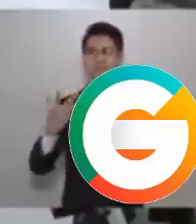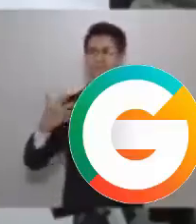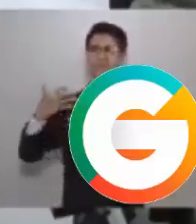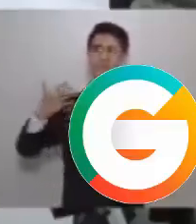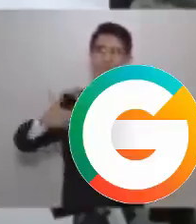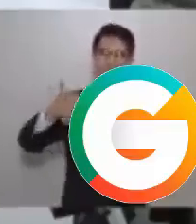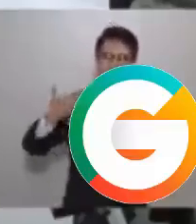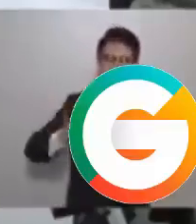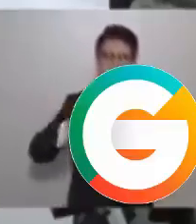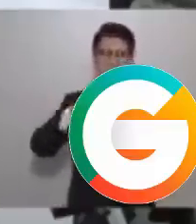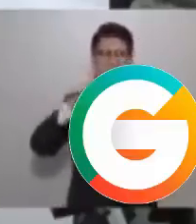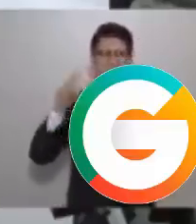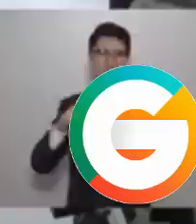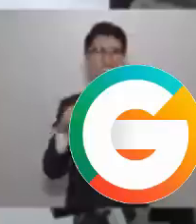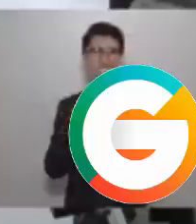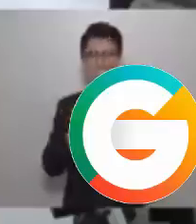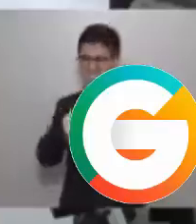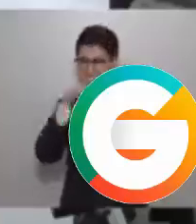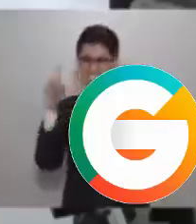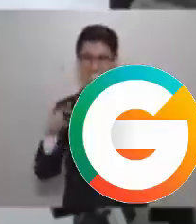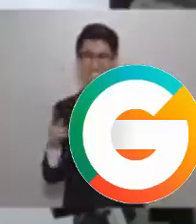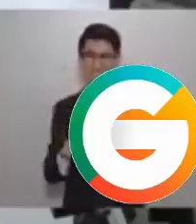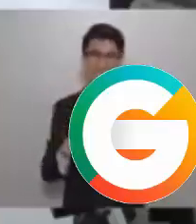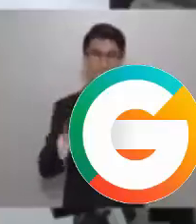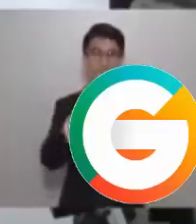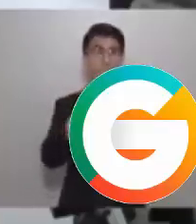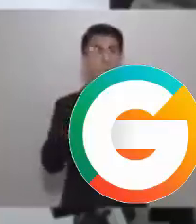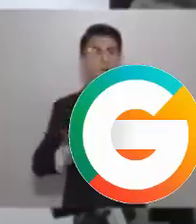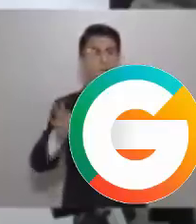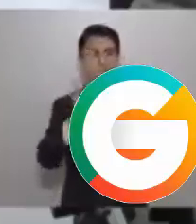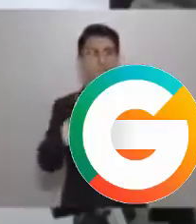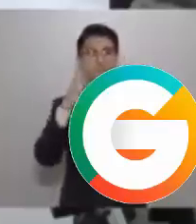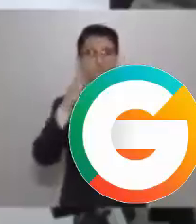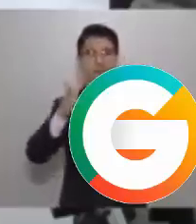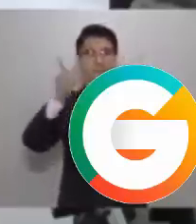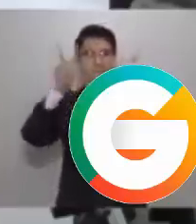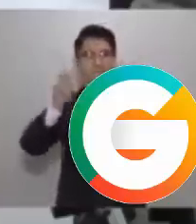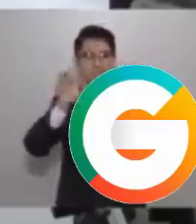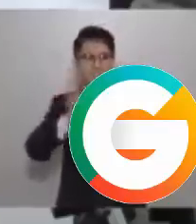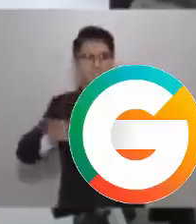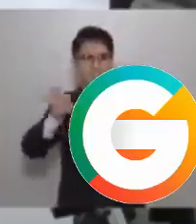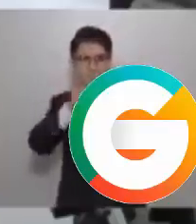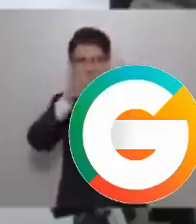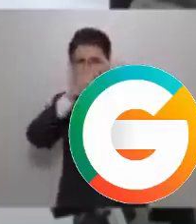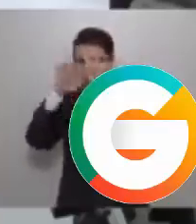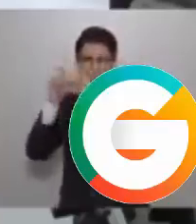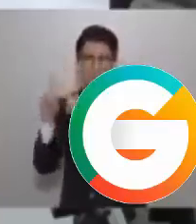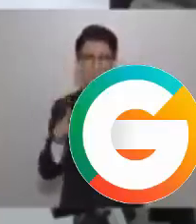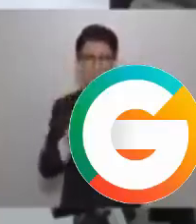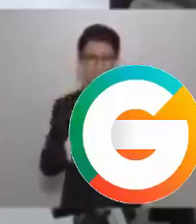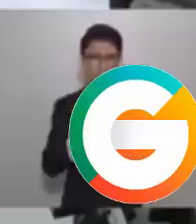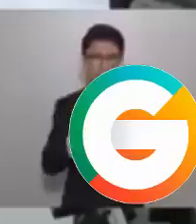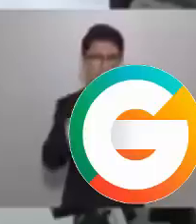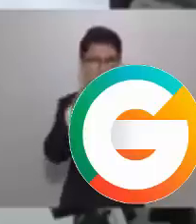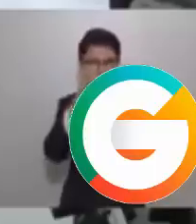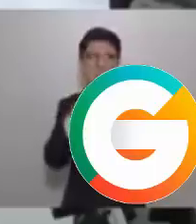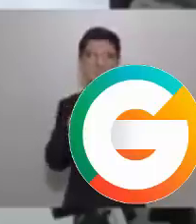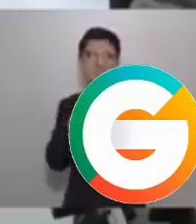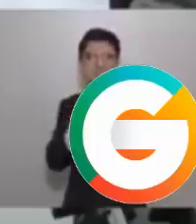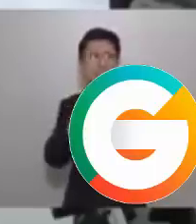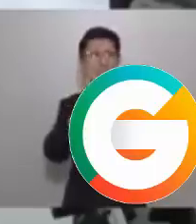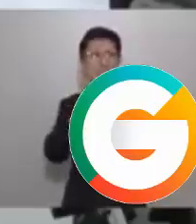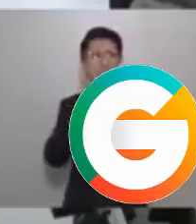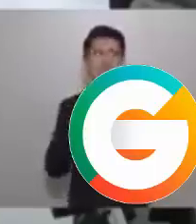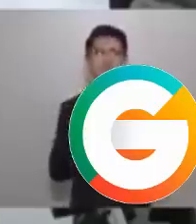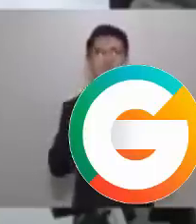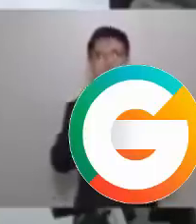permitan avanzar. En este momento, uno de los temas importantes que recuerdo perfecto del reclamo de la opinión pública y de la sociedad eran,